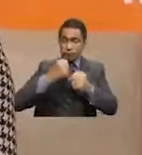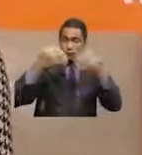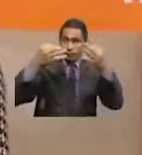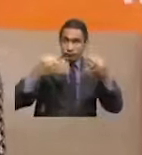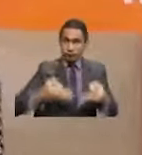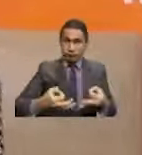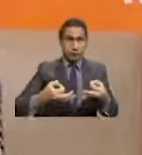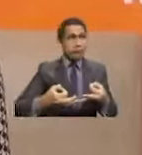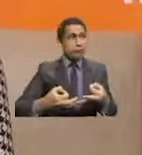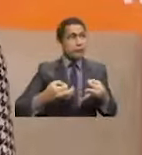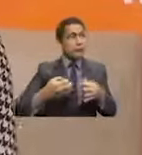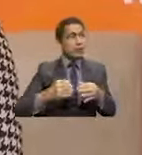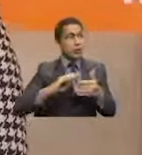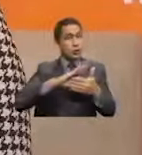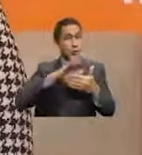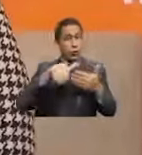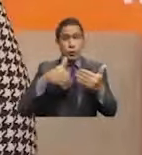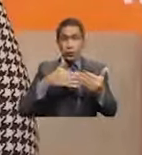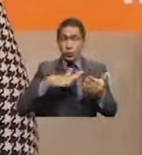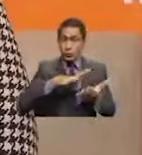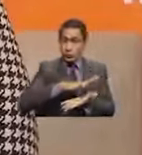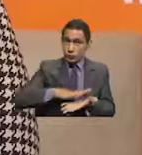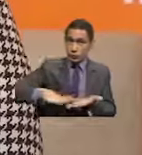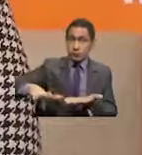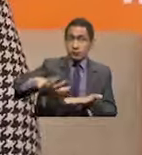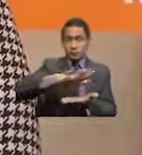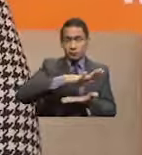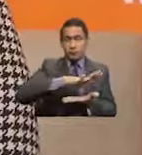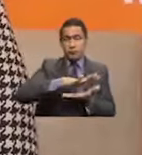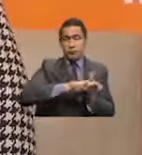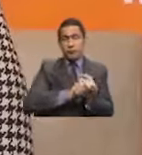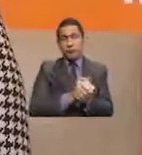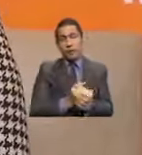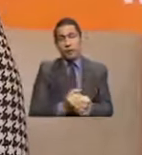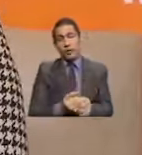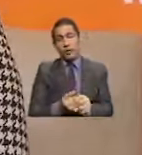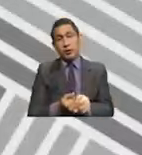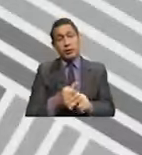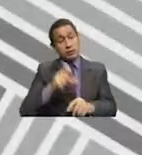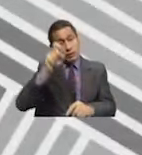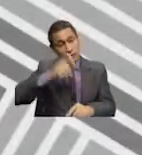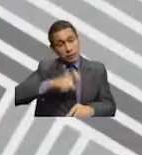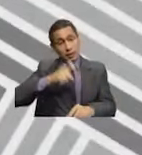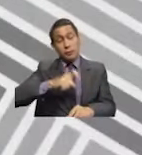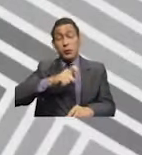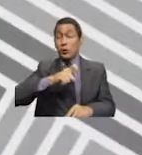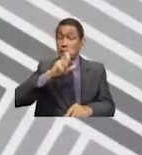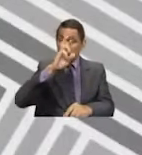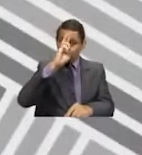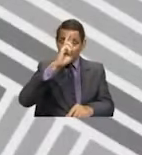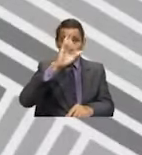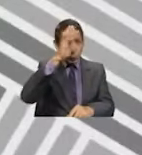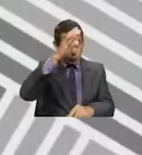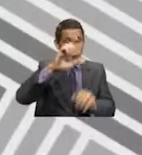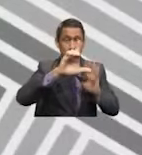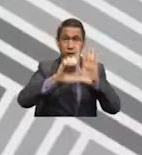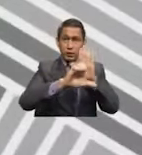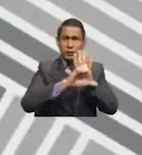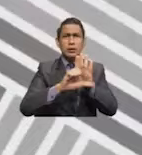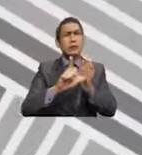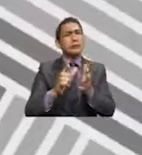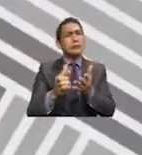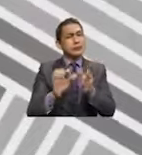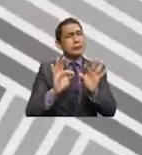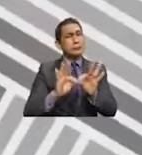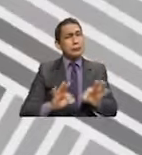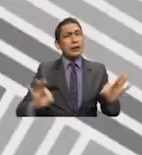todos los espacios ciudadanos y en los espacios gubernamentales en pro de la cultura de la legalidad. Esto puede tomar muchos años en implementarse, indiscutiblemente,